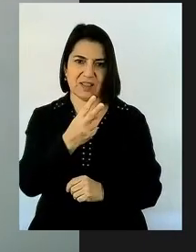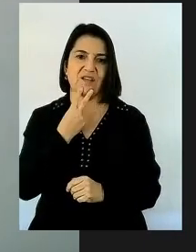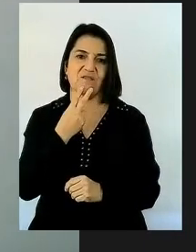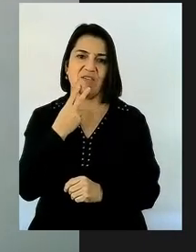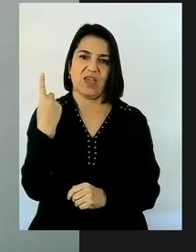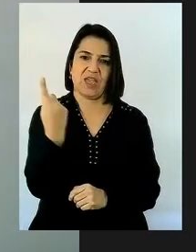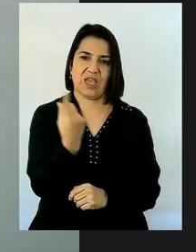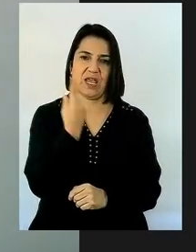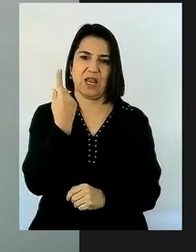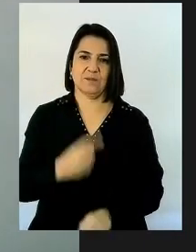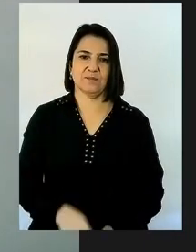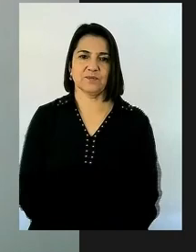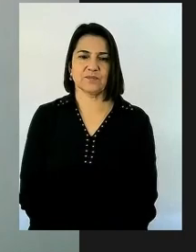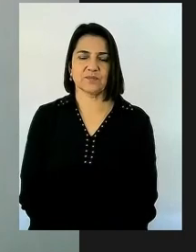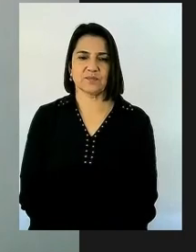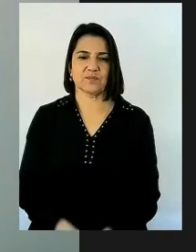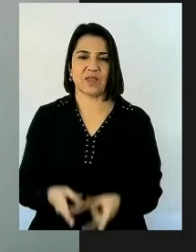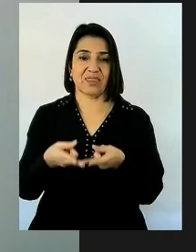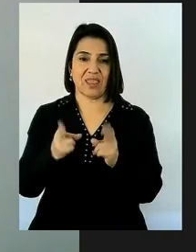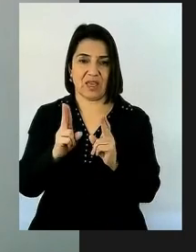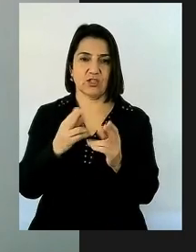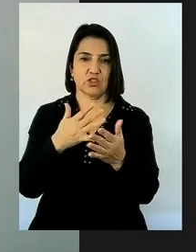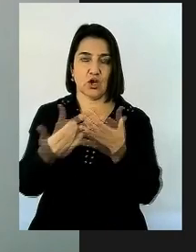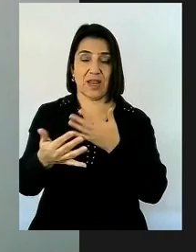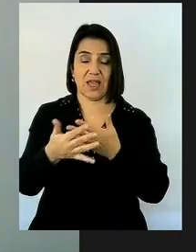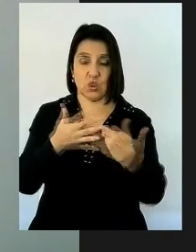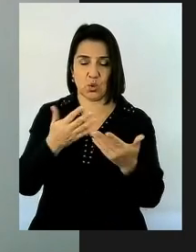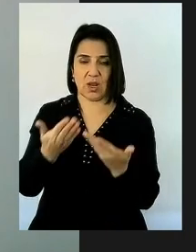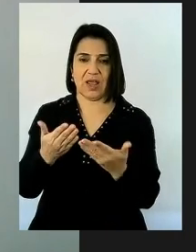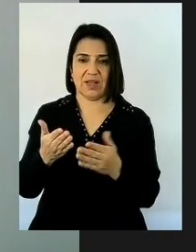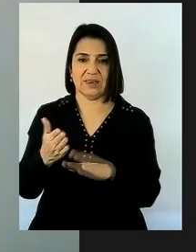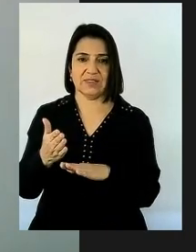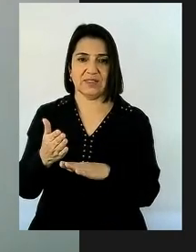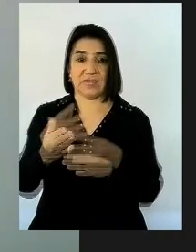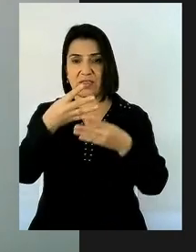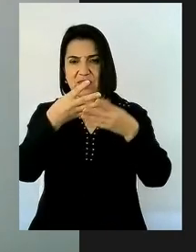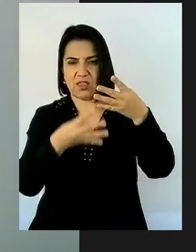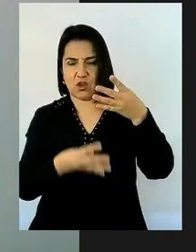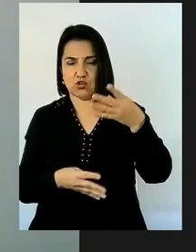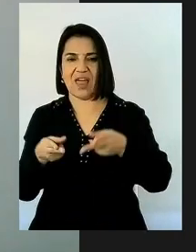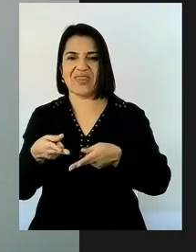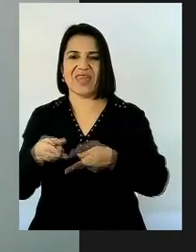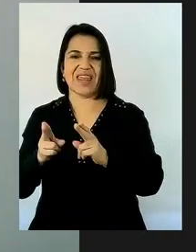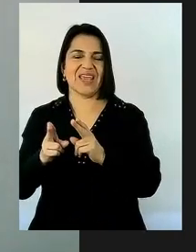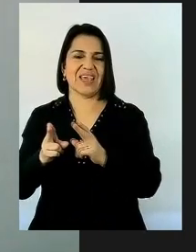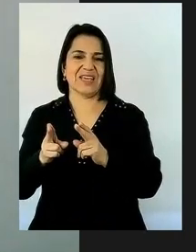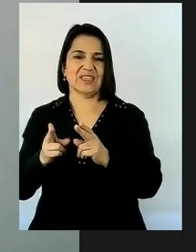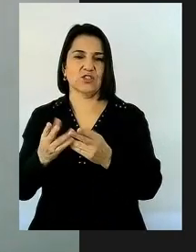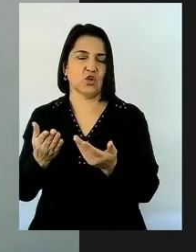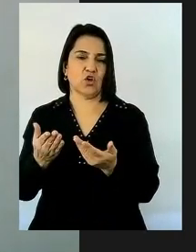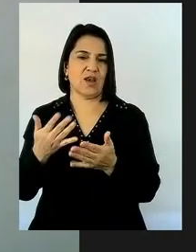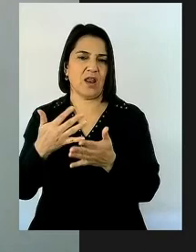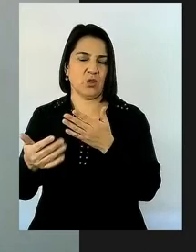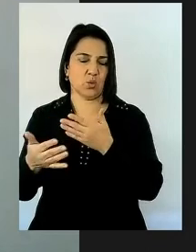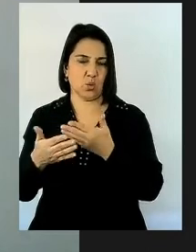Los derechos de la naturaleza, decía, listan derechos paralelos a la naturaleza y